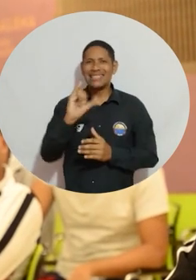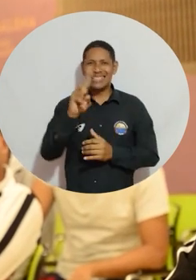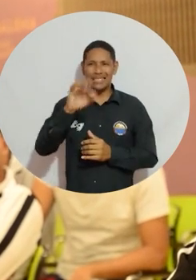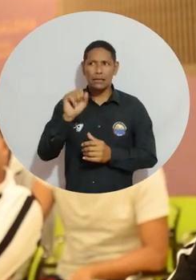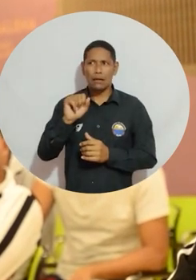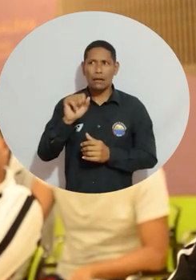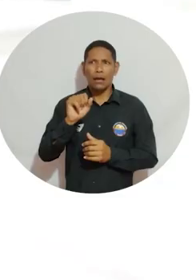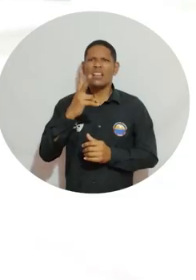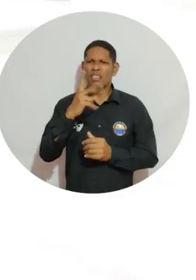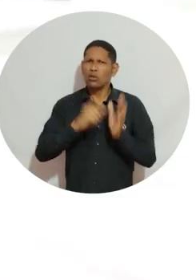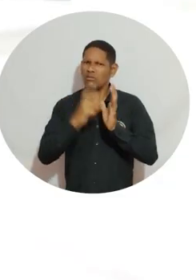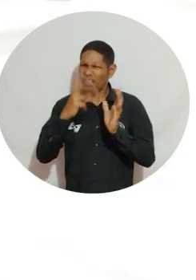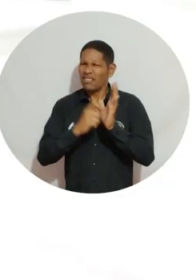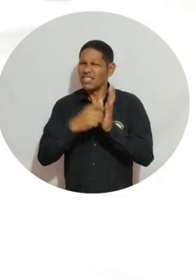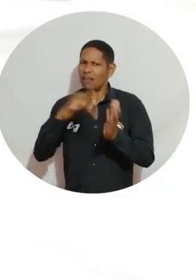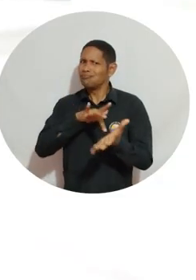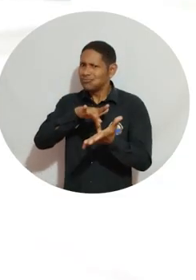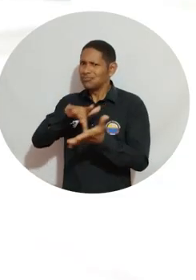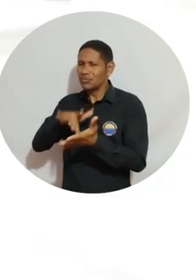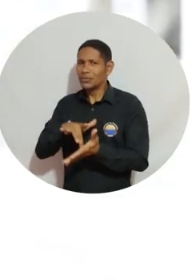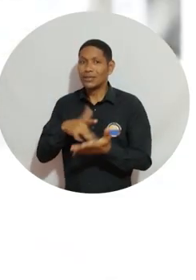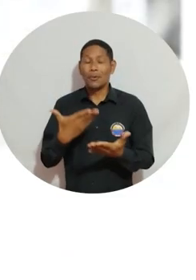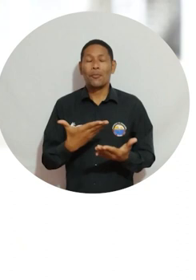ahora en este evento SINSIS. Es la segunda o tercera vez que